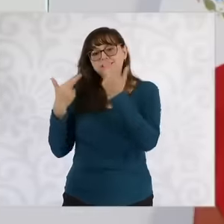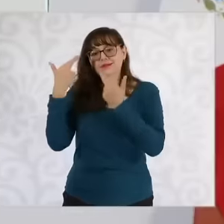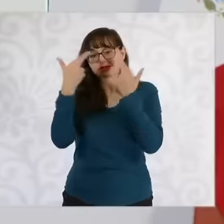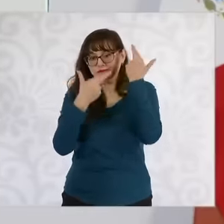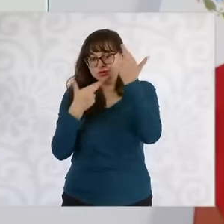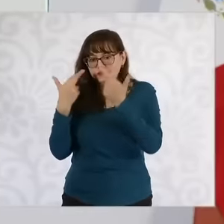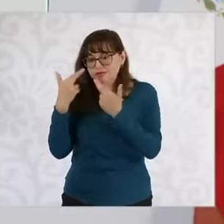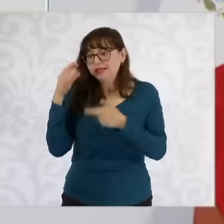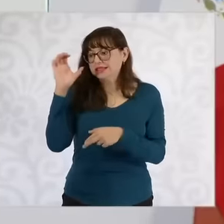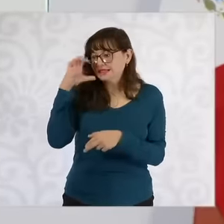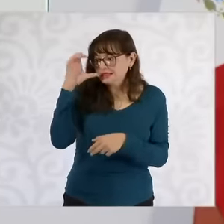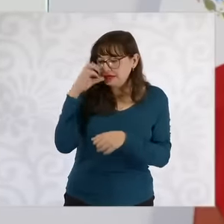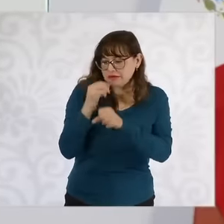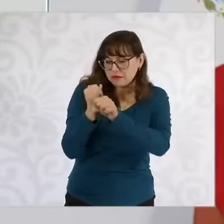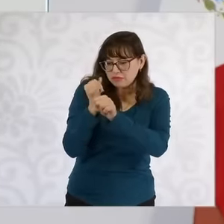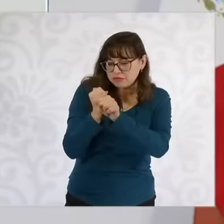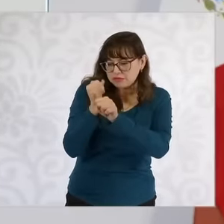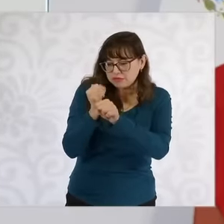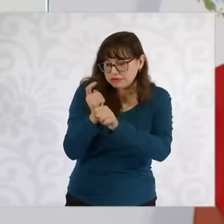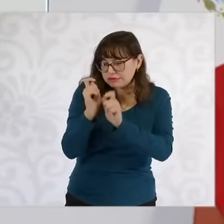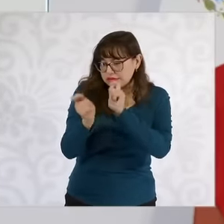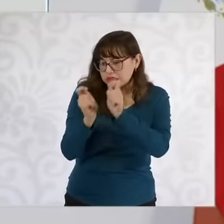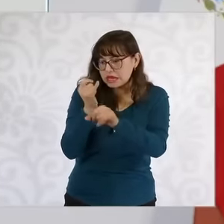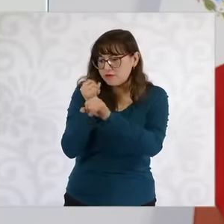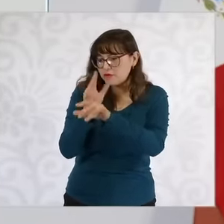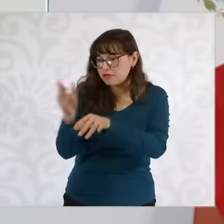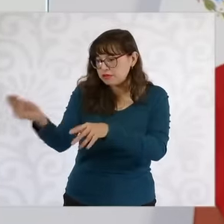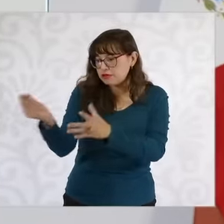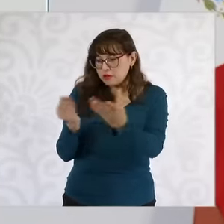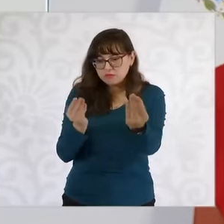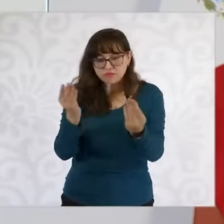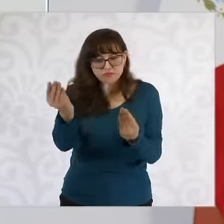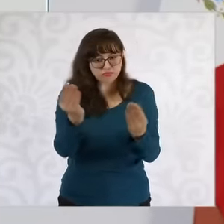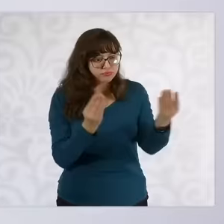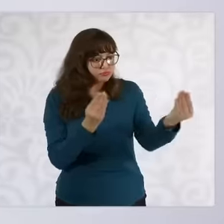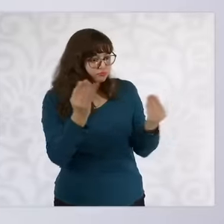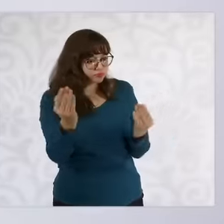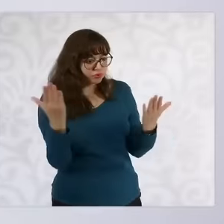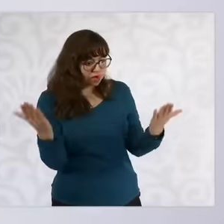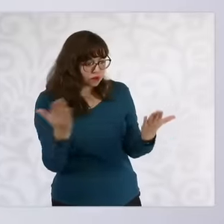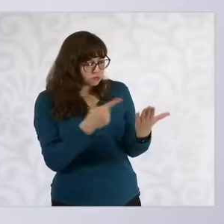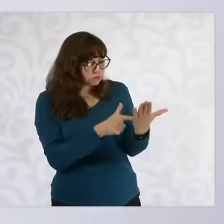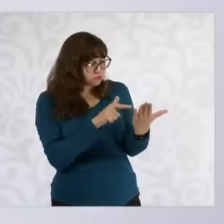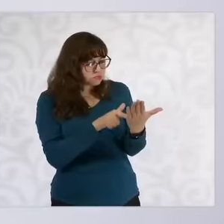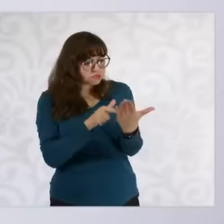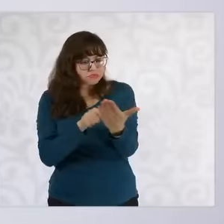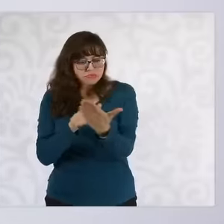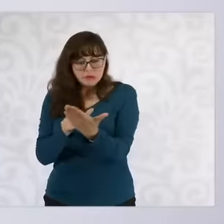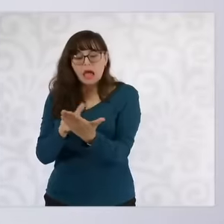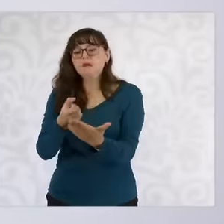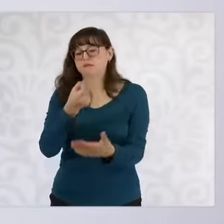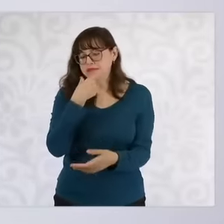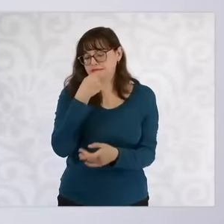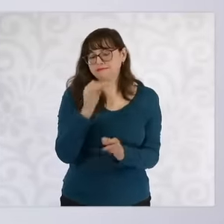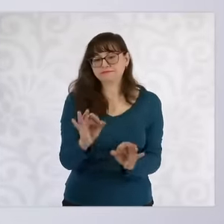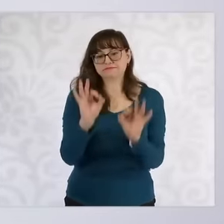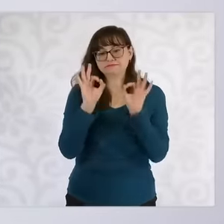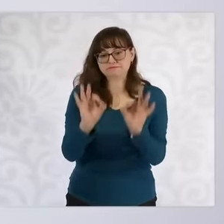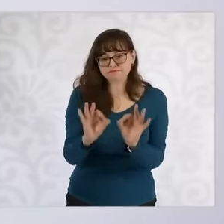base técnico-científica de la información que cada fabricante presenta para que estos